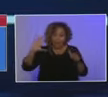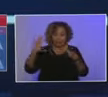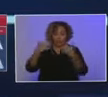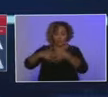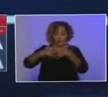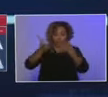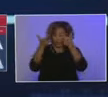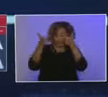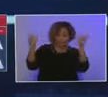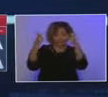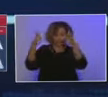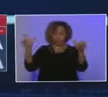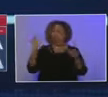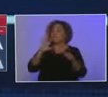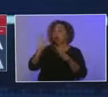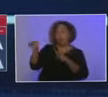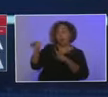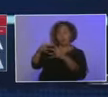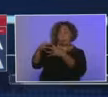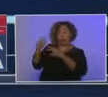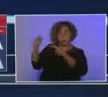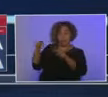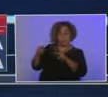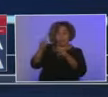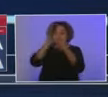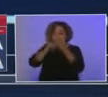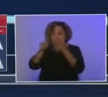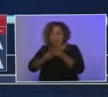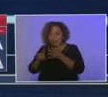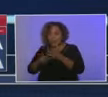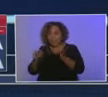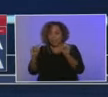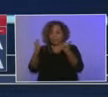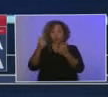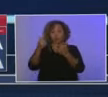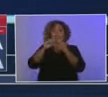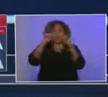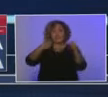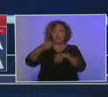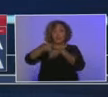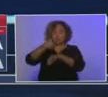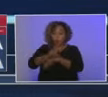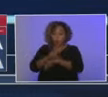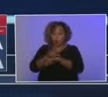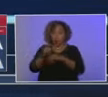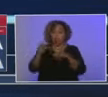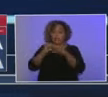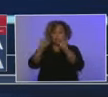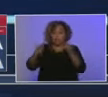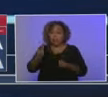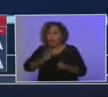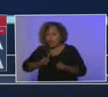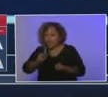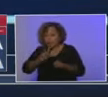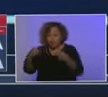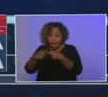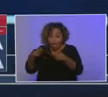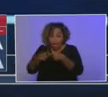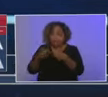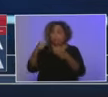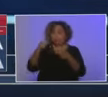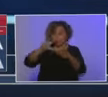hablándole a los norteamericanos que estaban inspeccionando la infraestructura y el sistema eléctrico, y que si estemos listos para que no